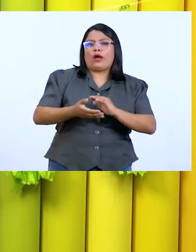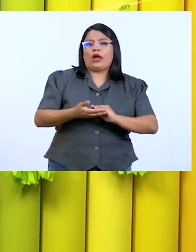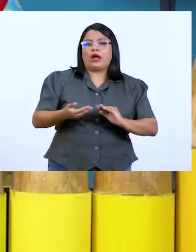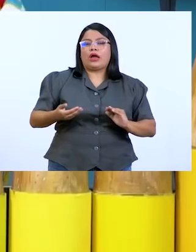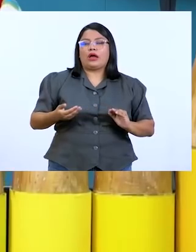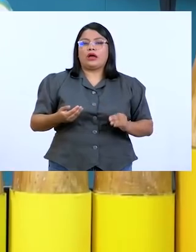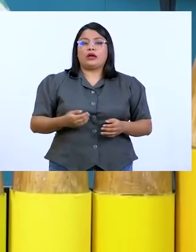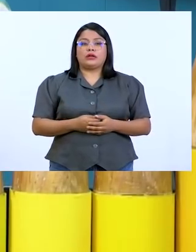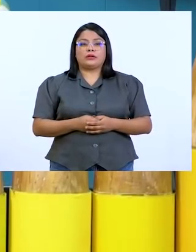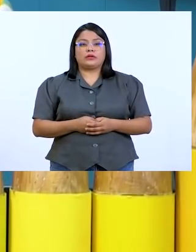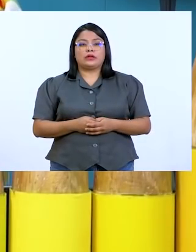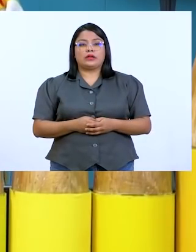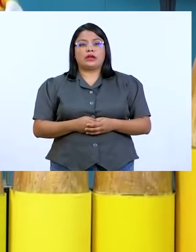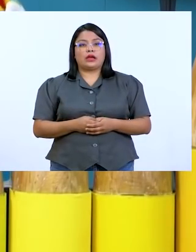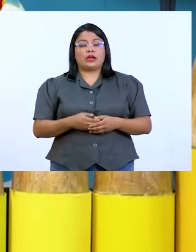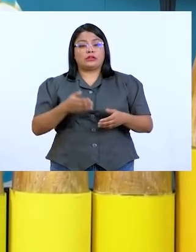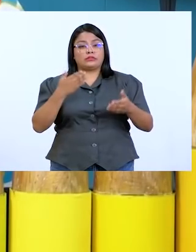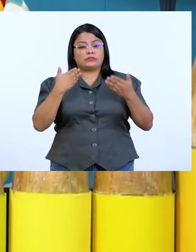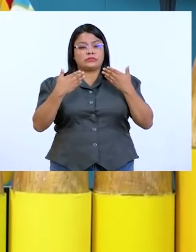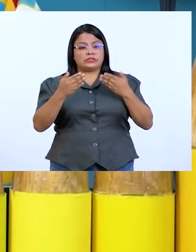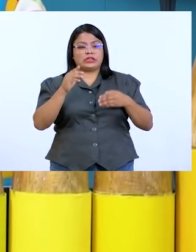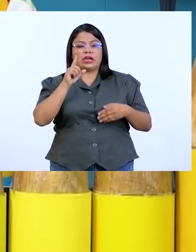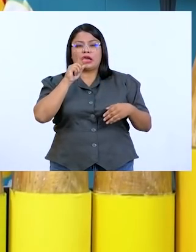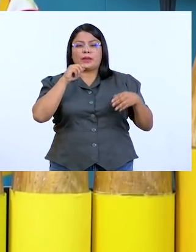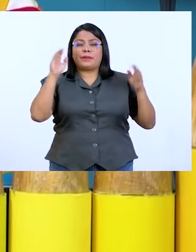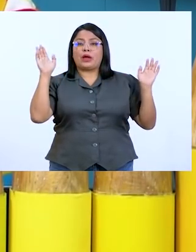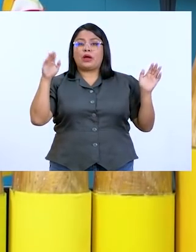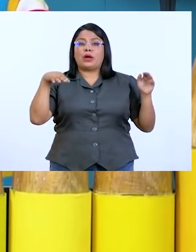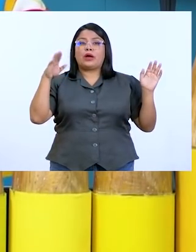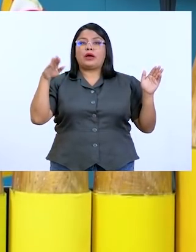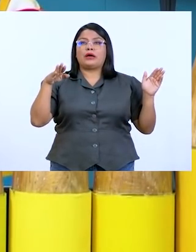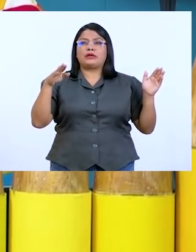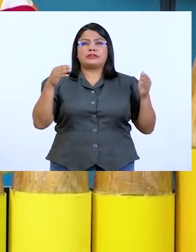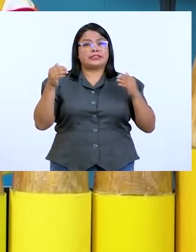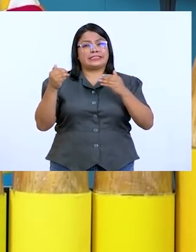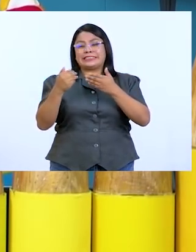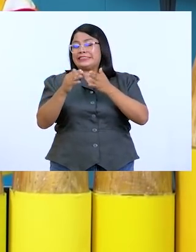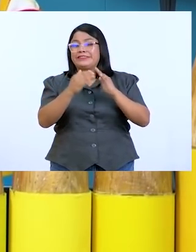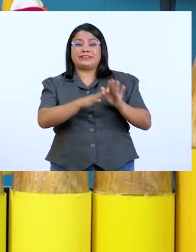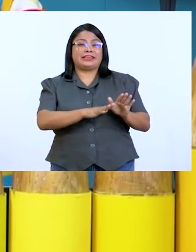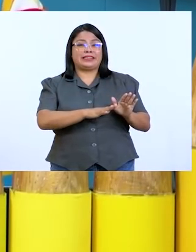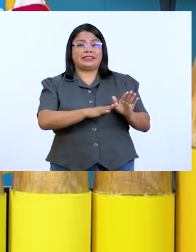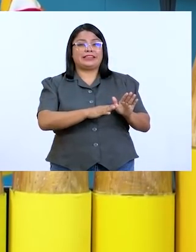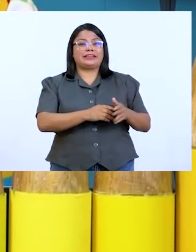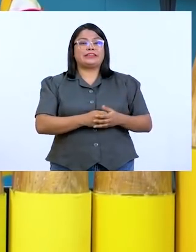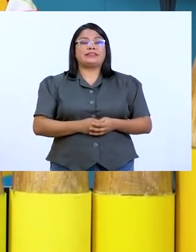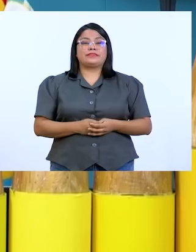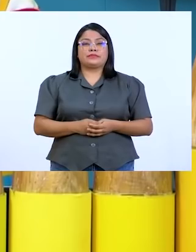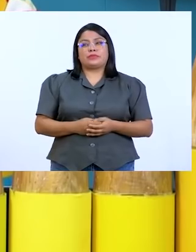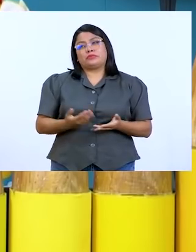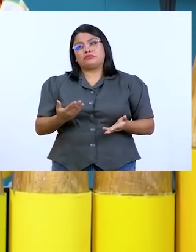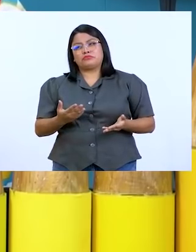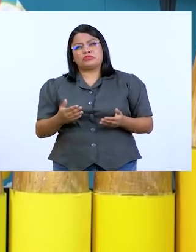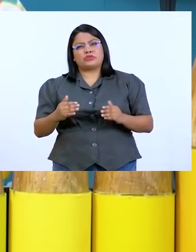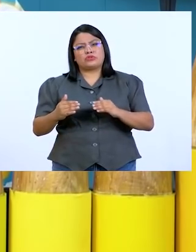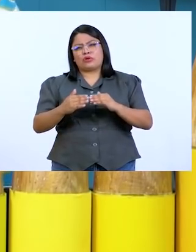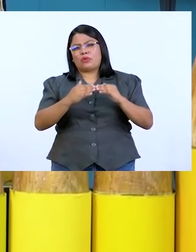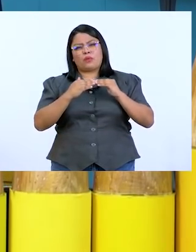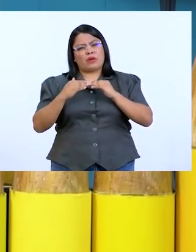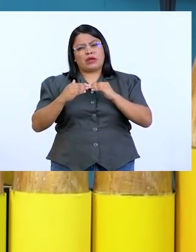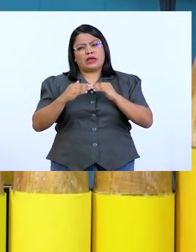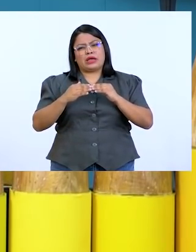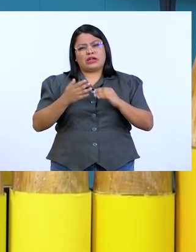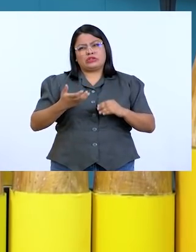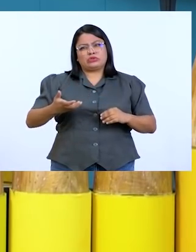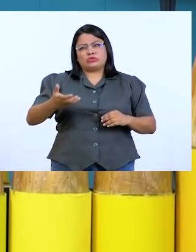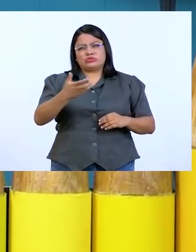cuento? Al principio del cuento se narra cómo era Pájaro Amarillo. Él era muy diferente, maestra. Bueno, en realidad como